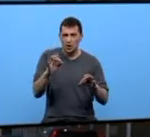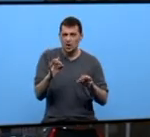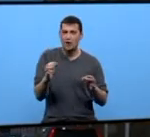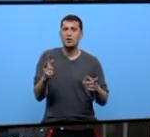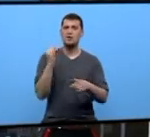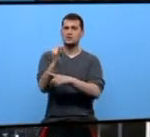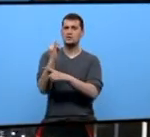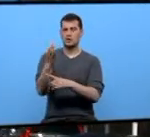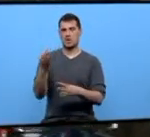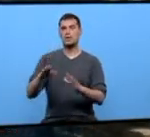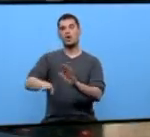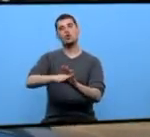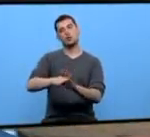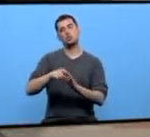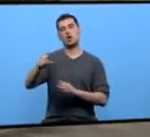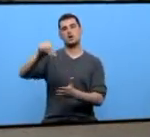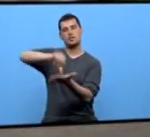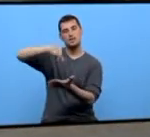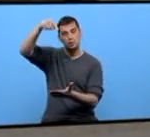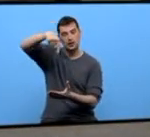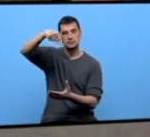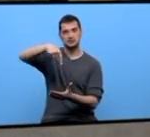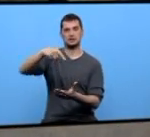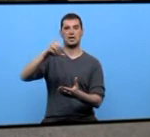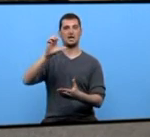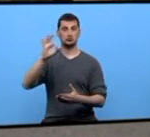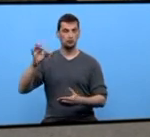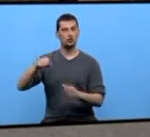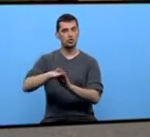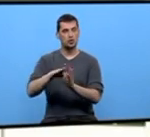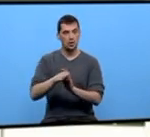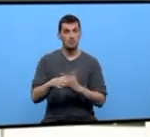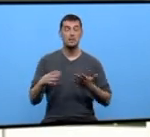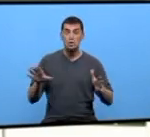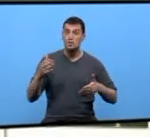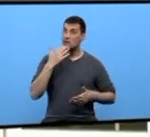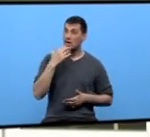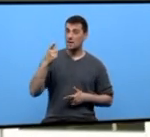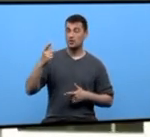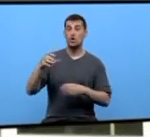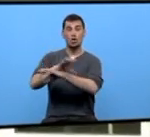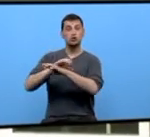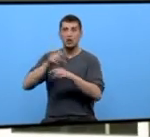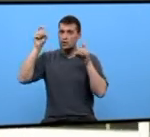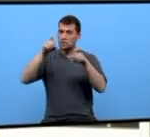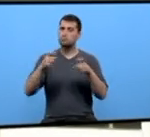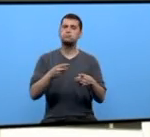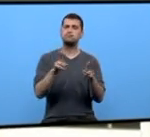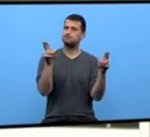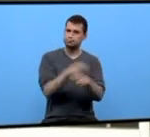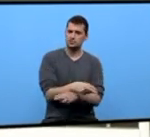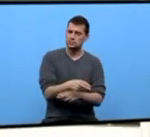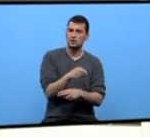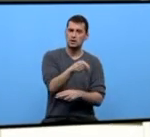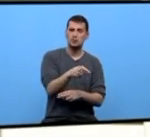que o instituto debería manterse neste centro. De todos os xeitos, no caso de que finalmente a Consellería de Educación opte pola supresión,